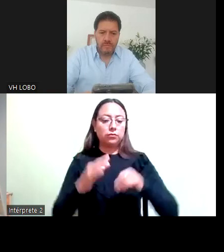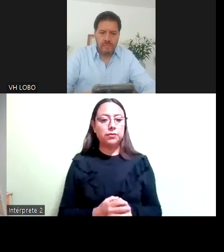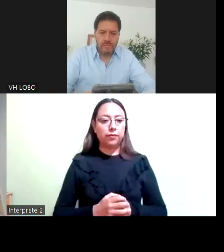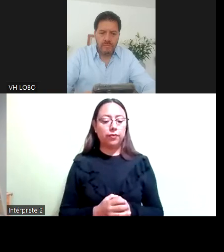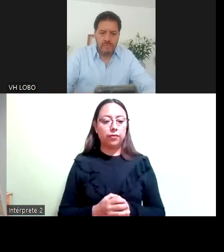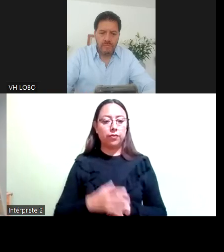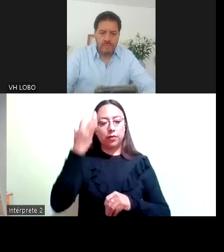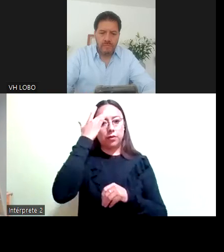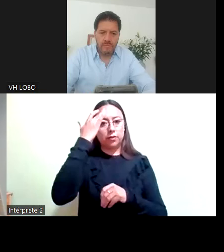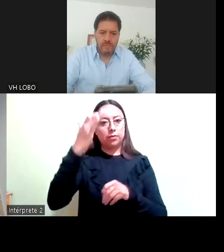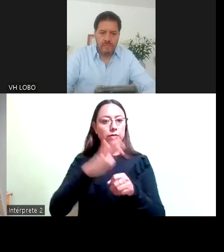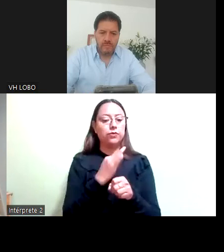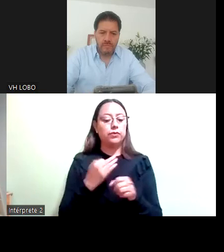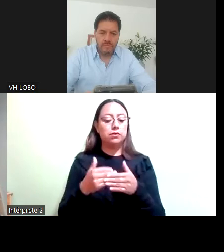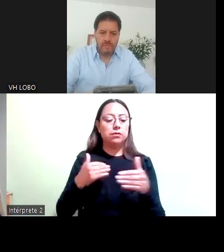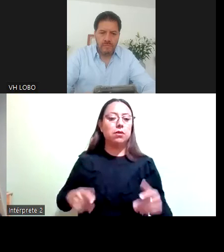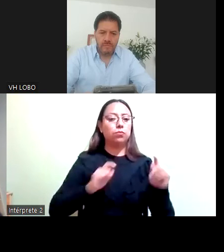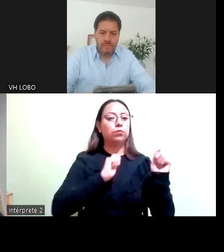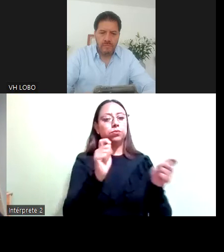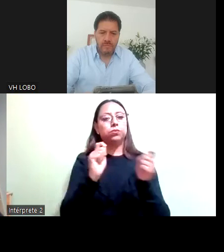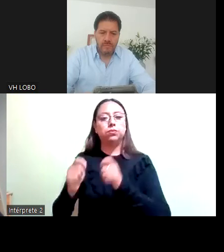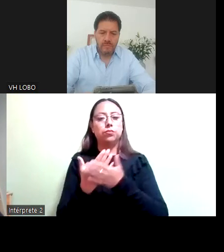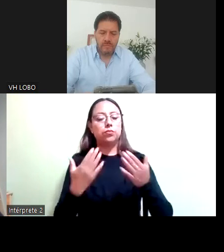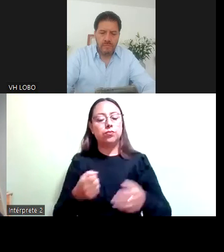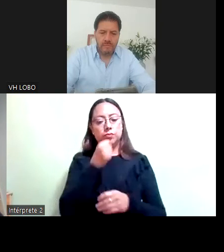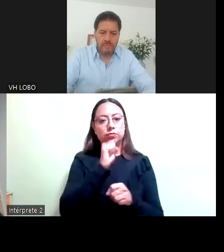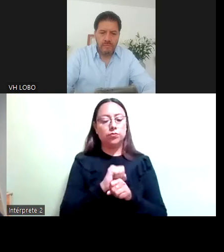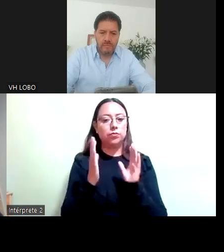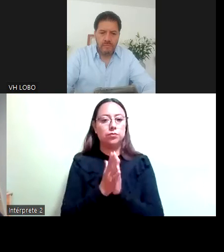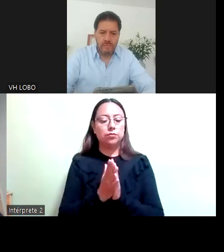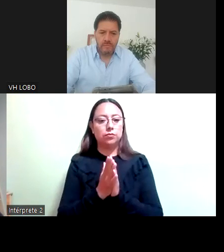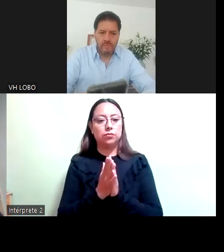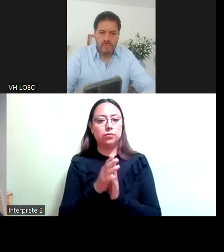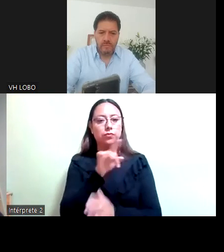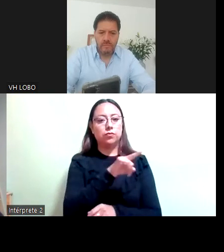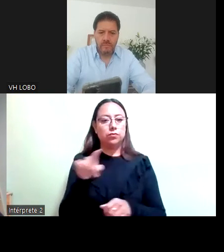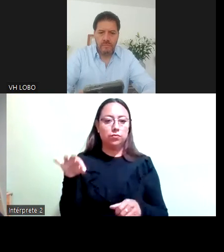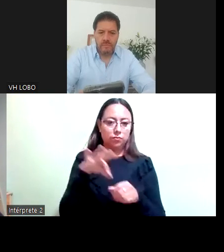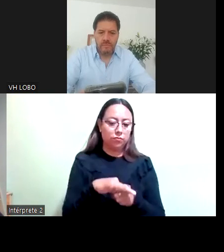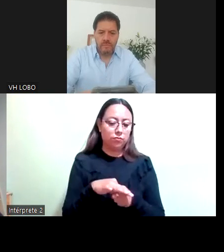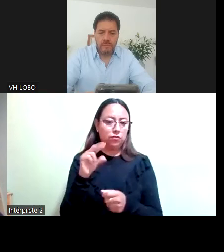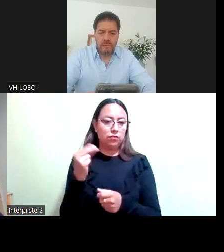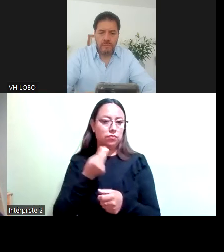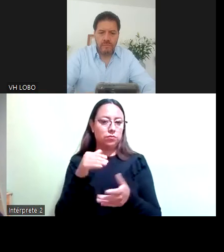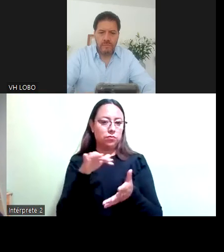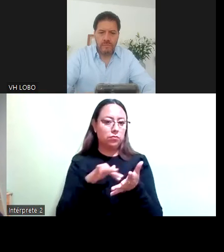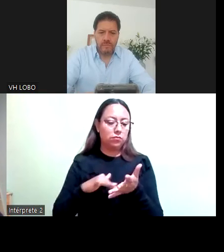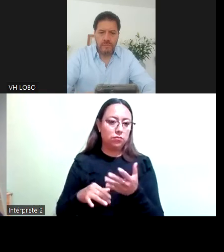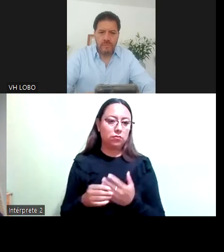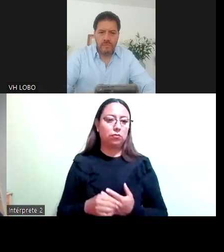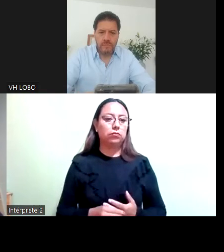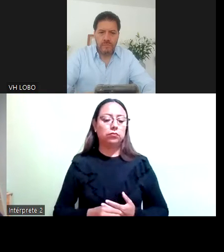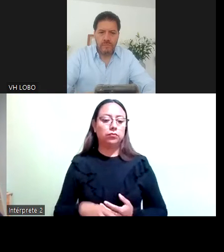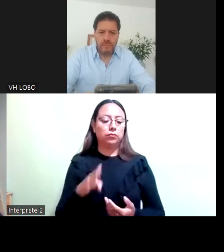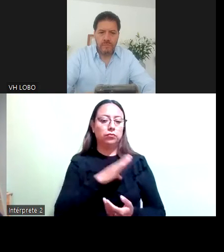sido distribuido con anterioridad, solicito a la Secretaría someterlo a consideración, dispensando su lectura, y de no haber